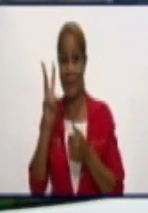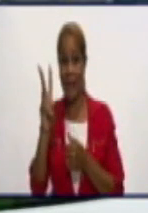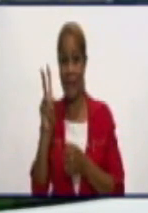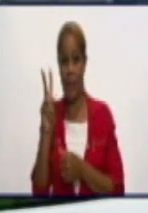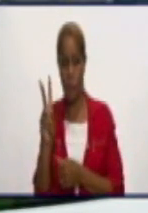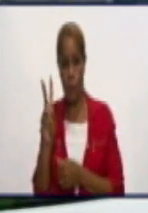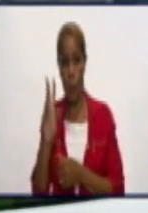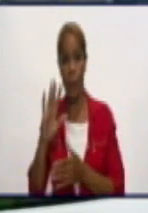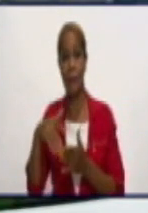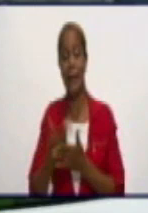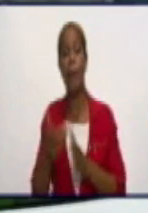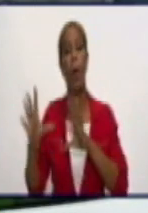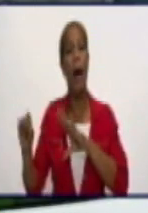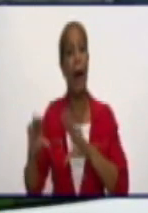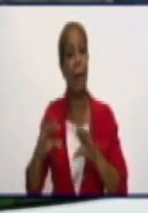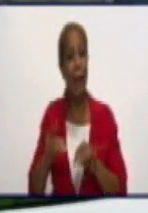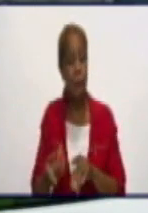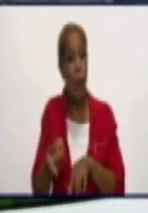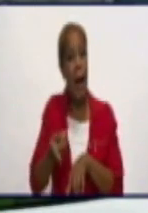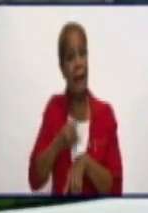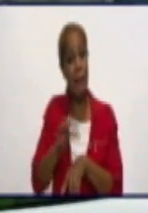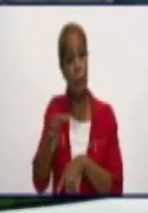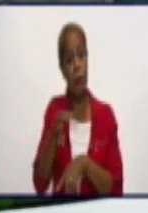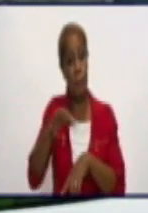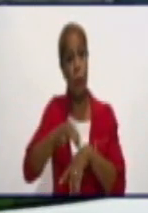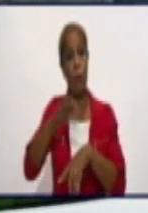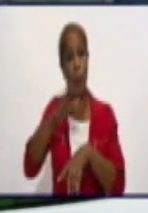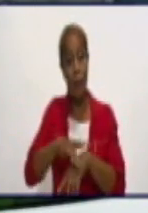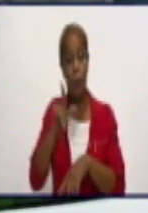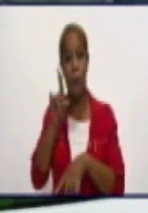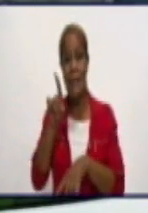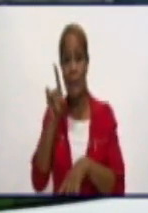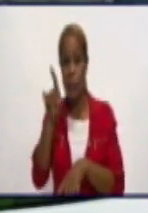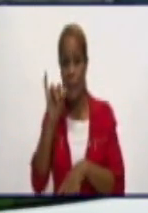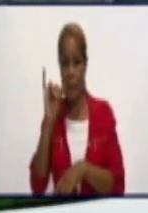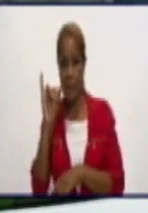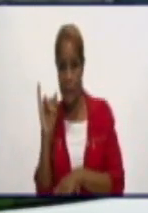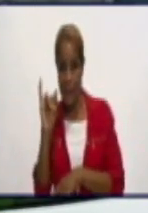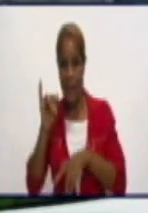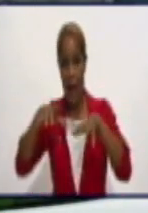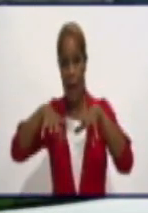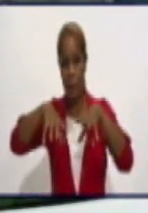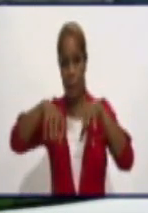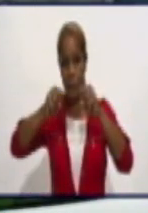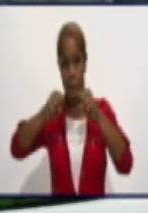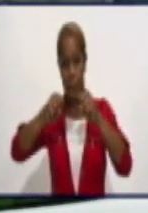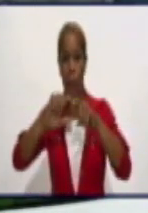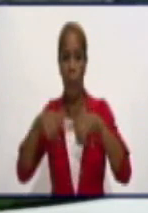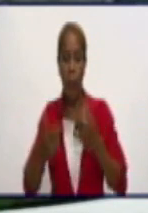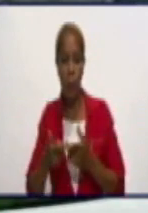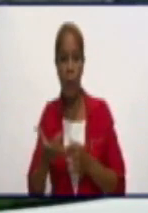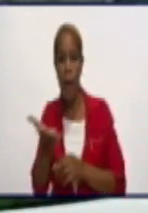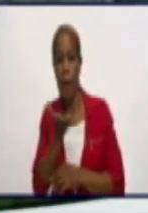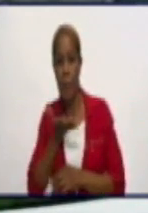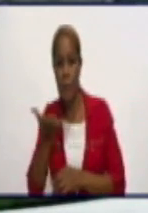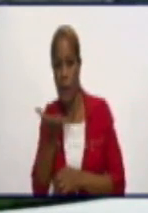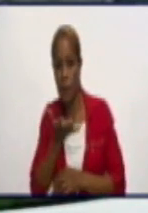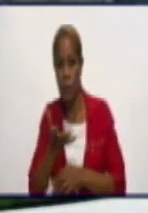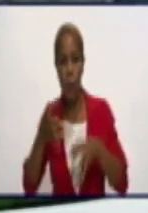ayer 116 interrupciones, todas provocadas por la fuerza del viento, el